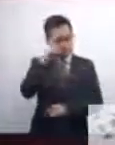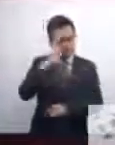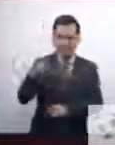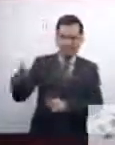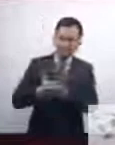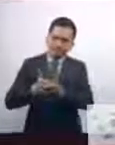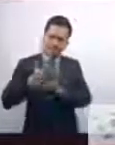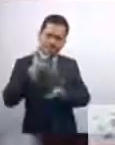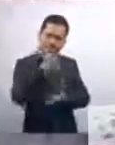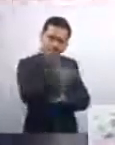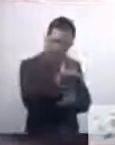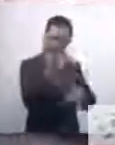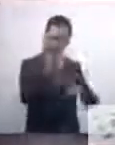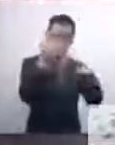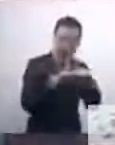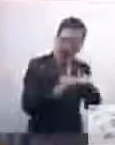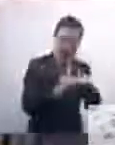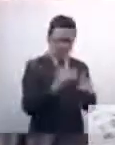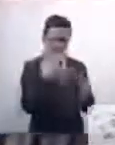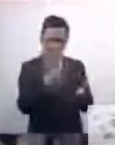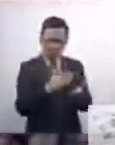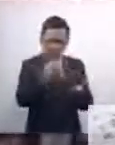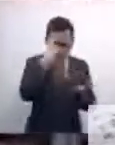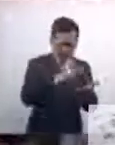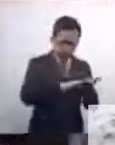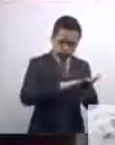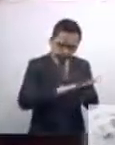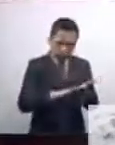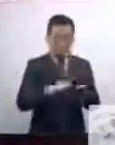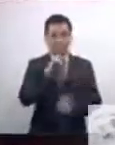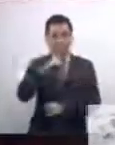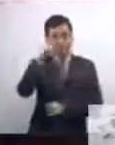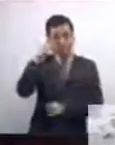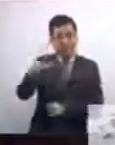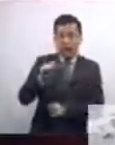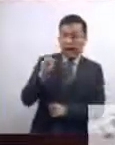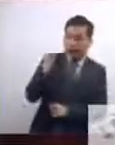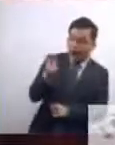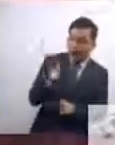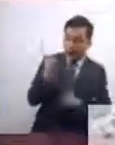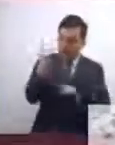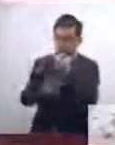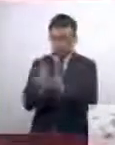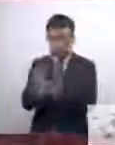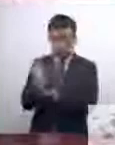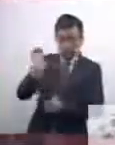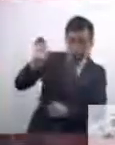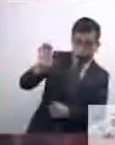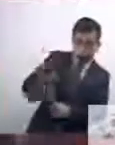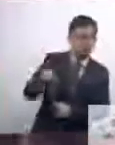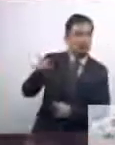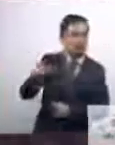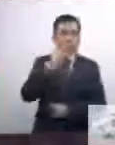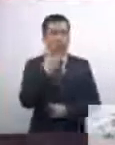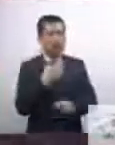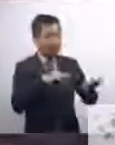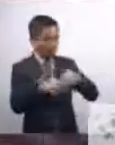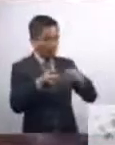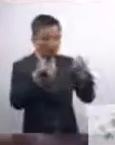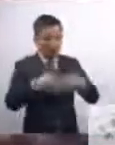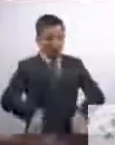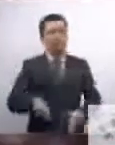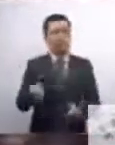liquiden, apliquen seguros de desempleo contratados con los créditos o se caiga en el impago. Con la